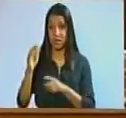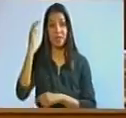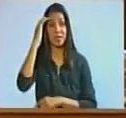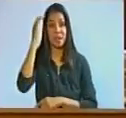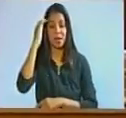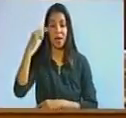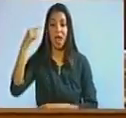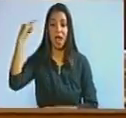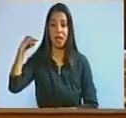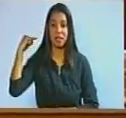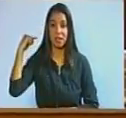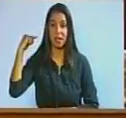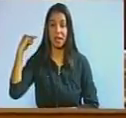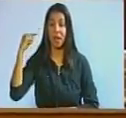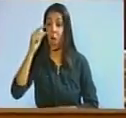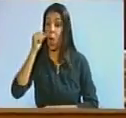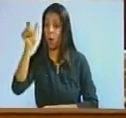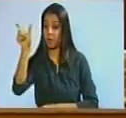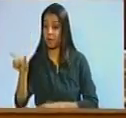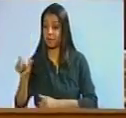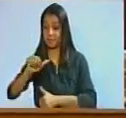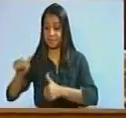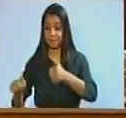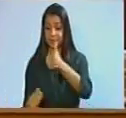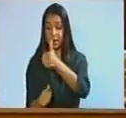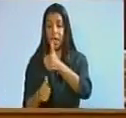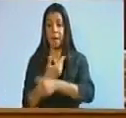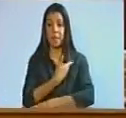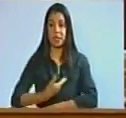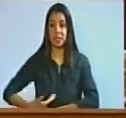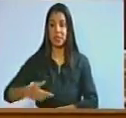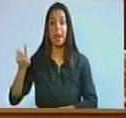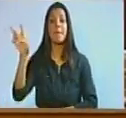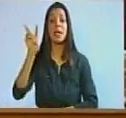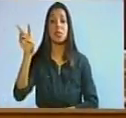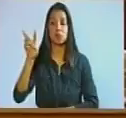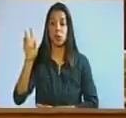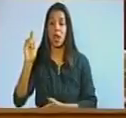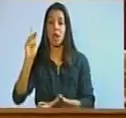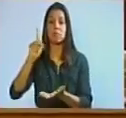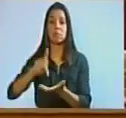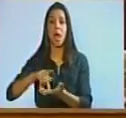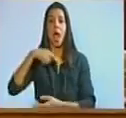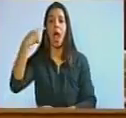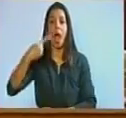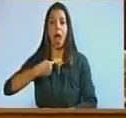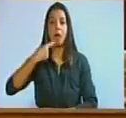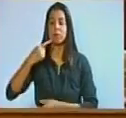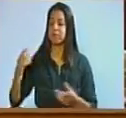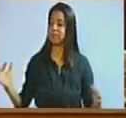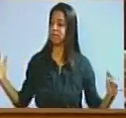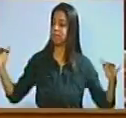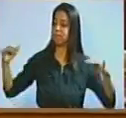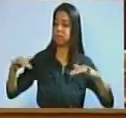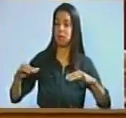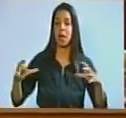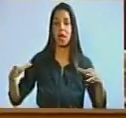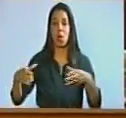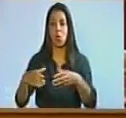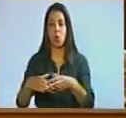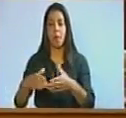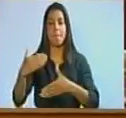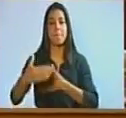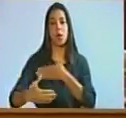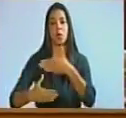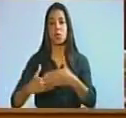de ayer el vicepresidente ejecutivo de la República dirigió una importante reunión para el proceso,